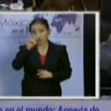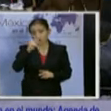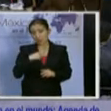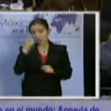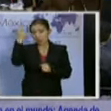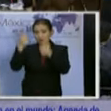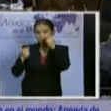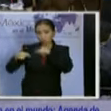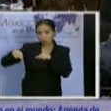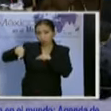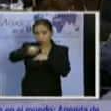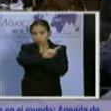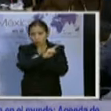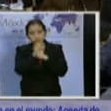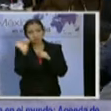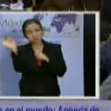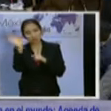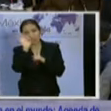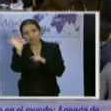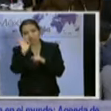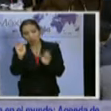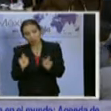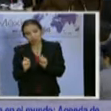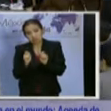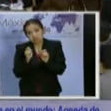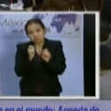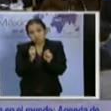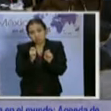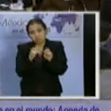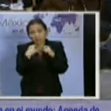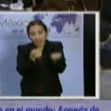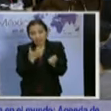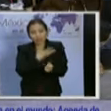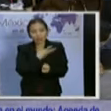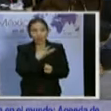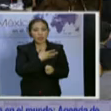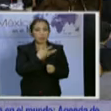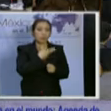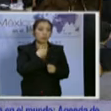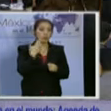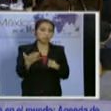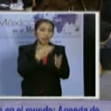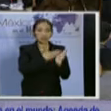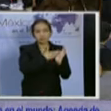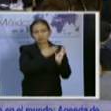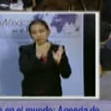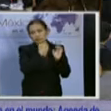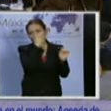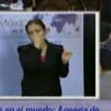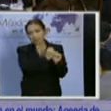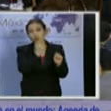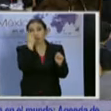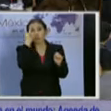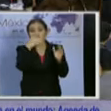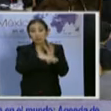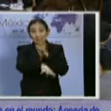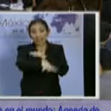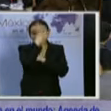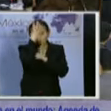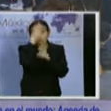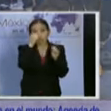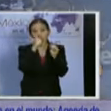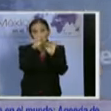algunos de ustedes lo hayan seguido, llevamos ya una serie de años, desde el año